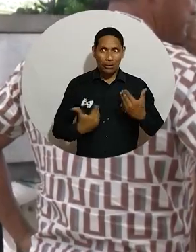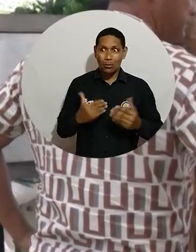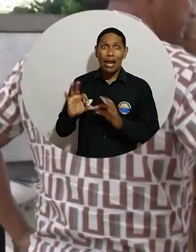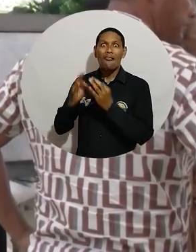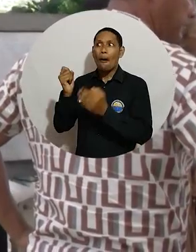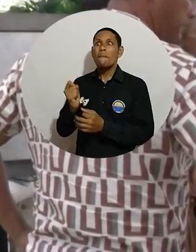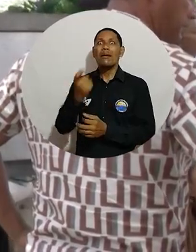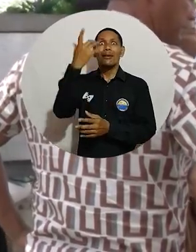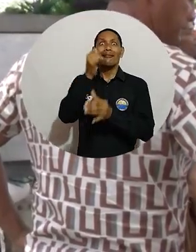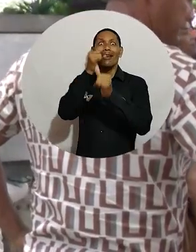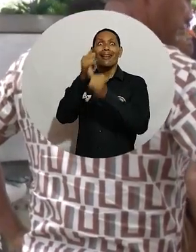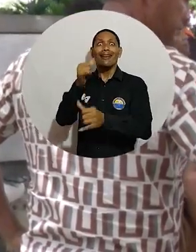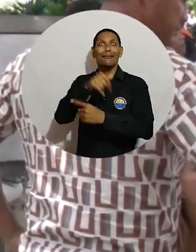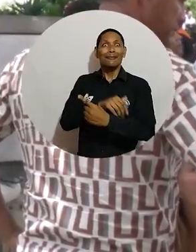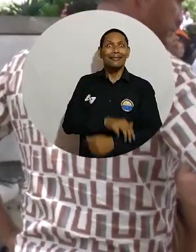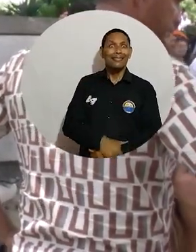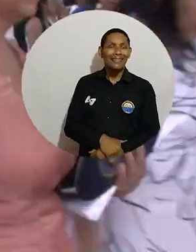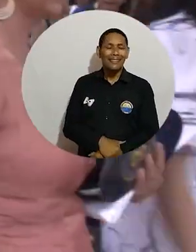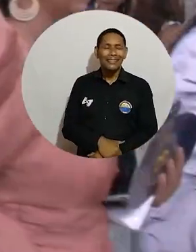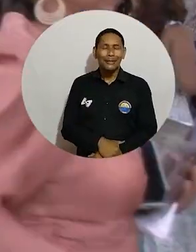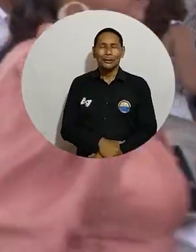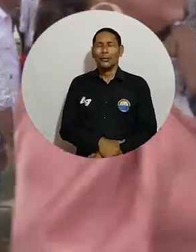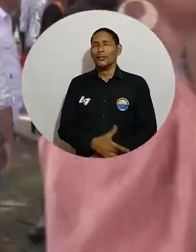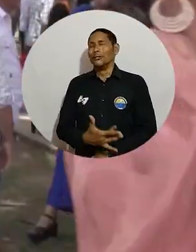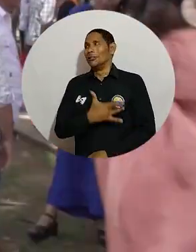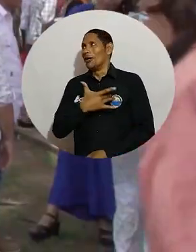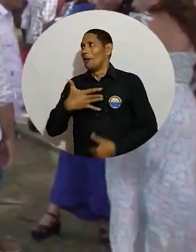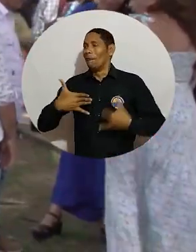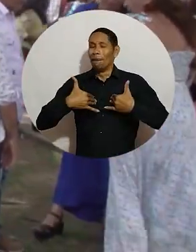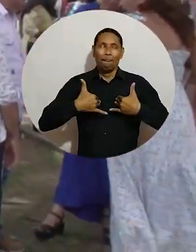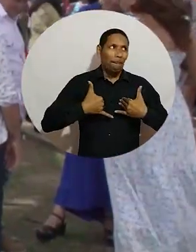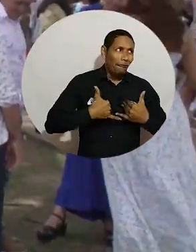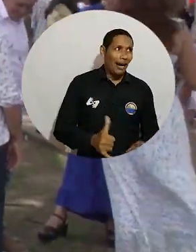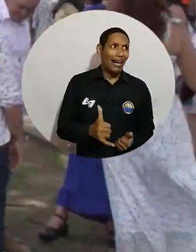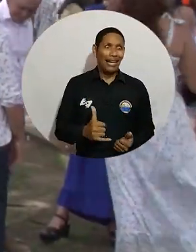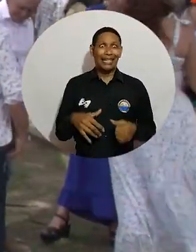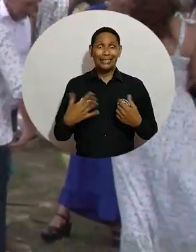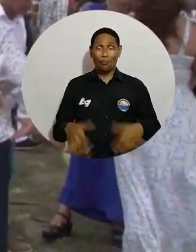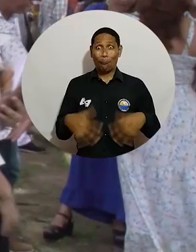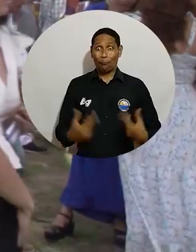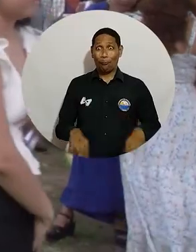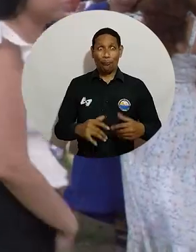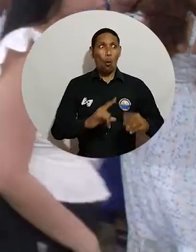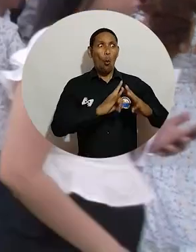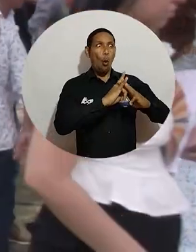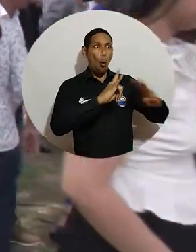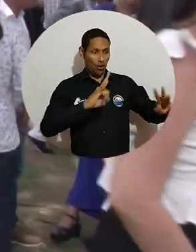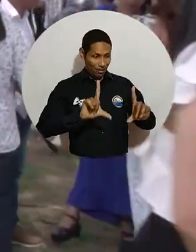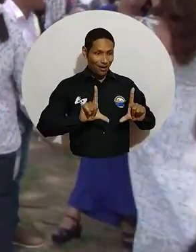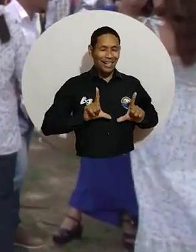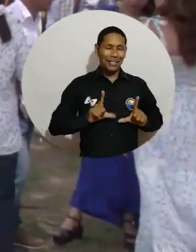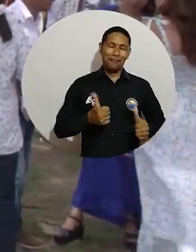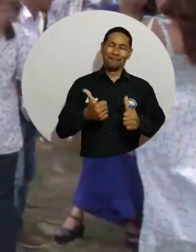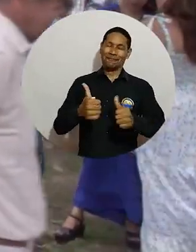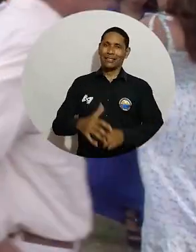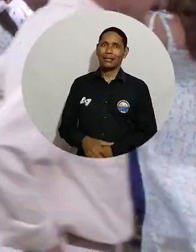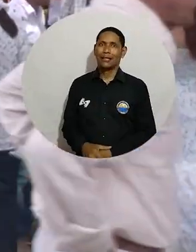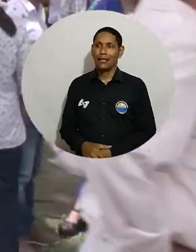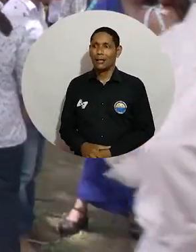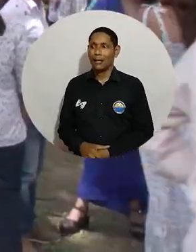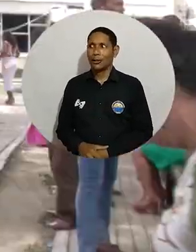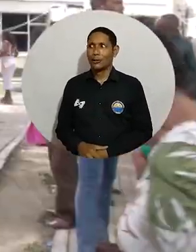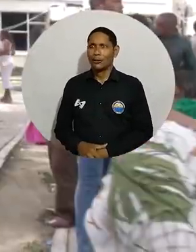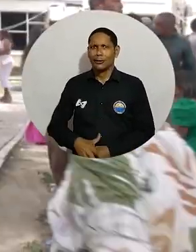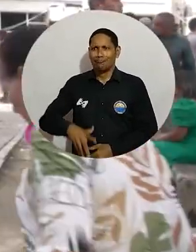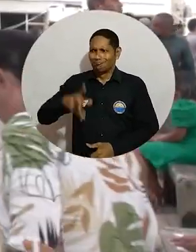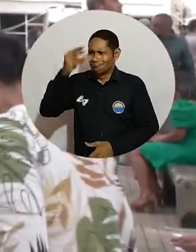gran alegría, el primer ingeniero de la familia. Un privilegio, es una emoción muy grande pues pertenecer a una alma mater como